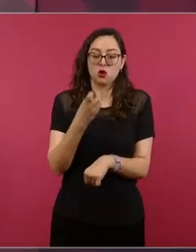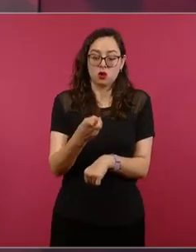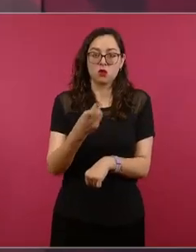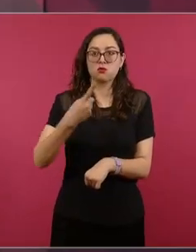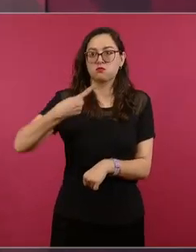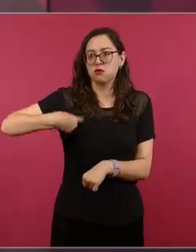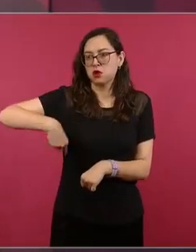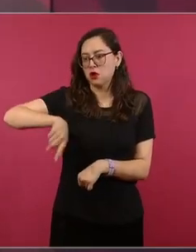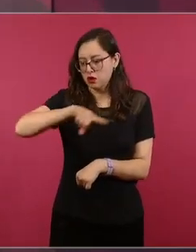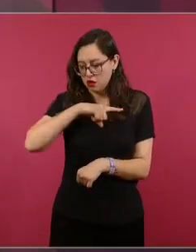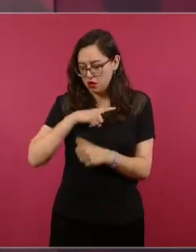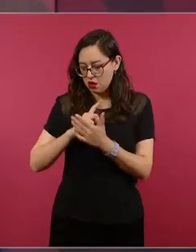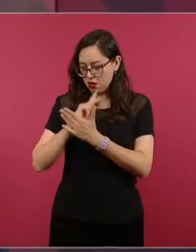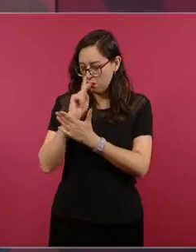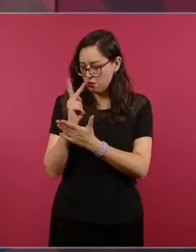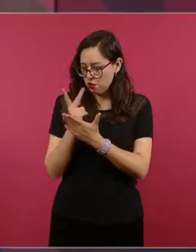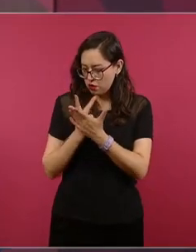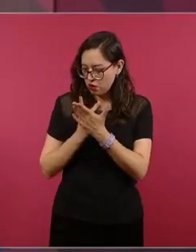más